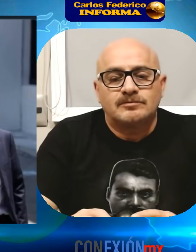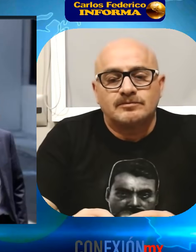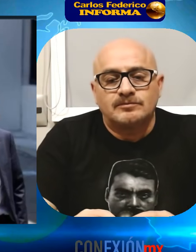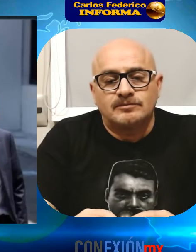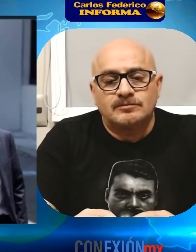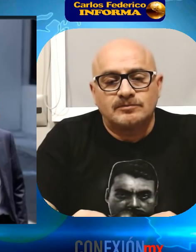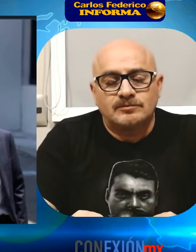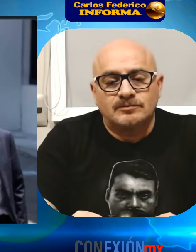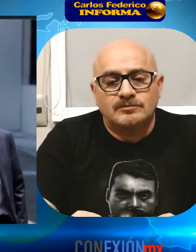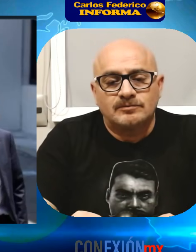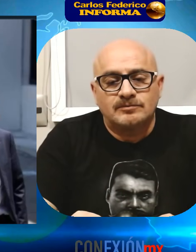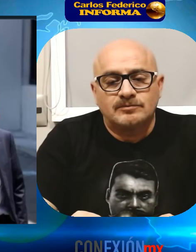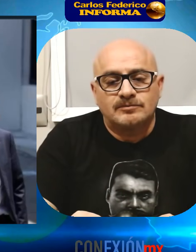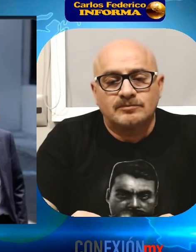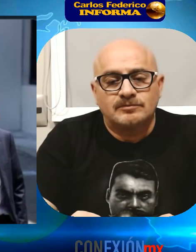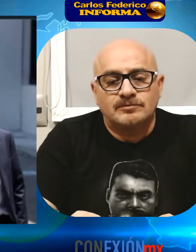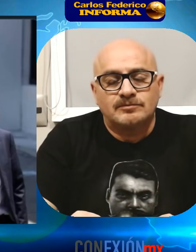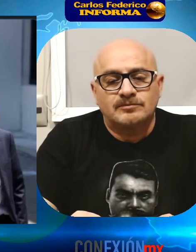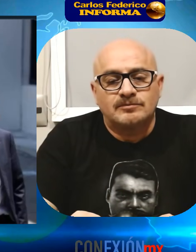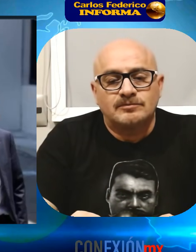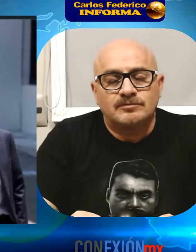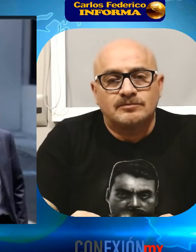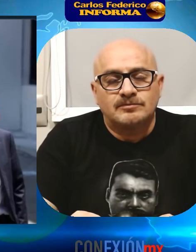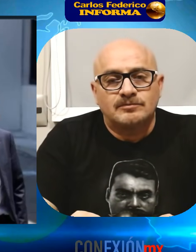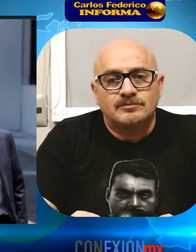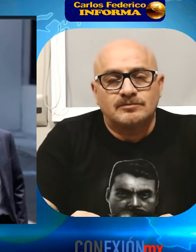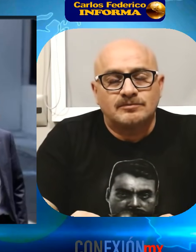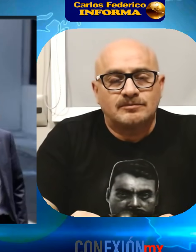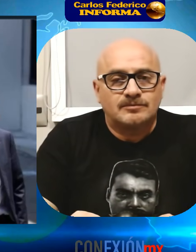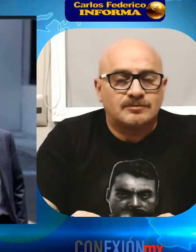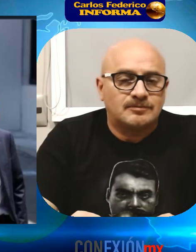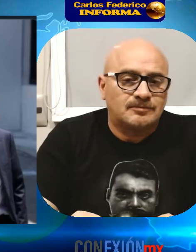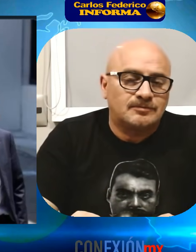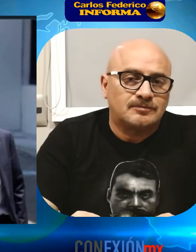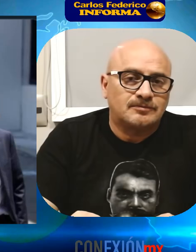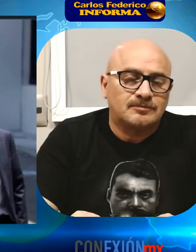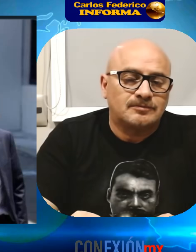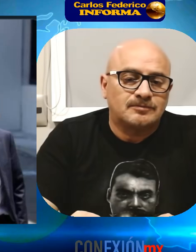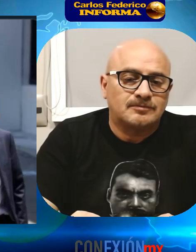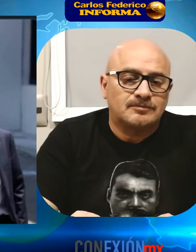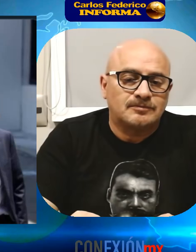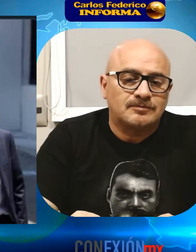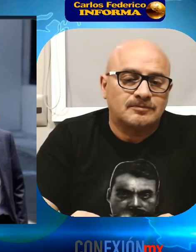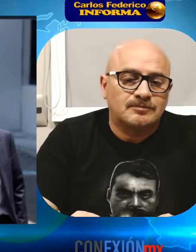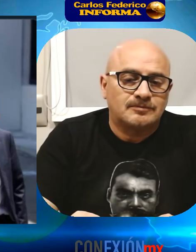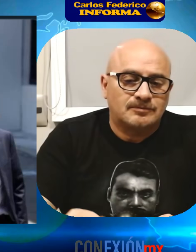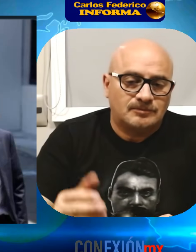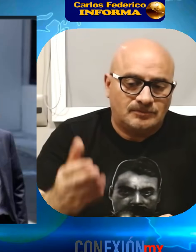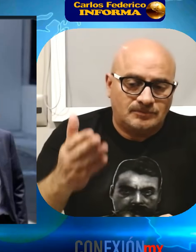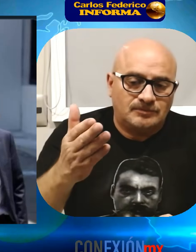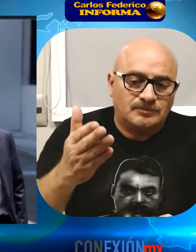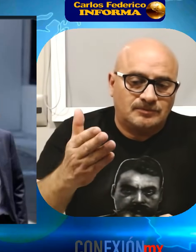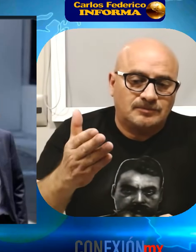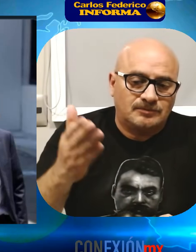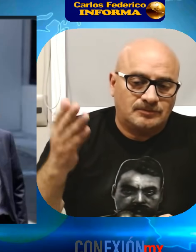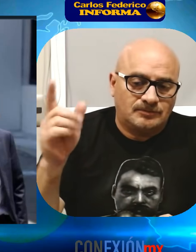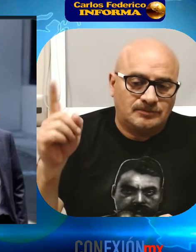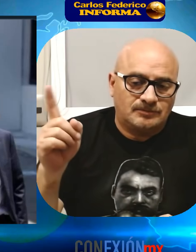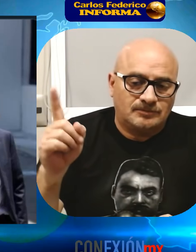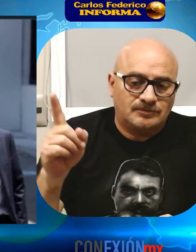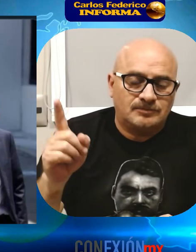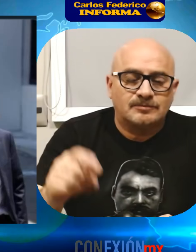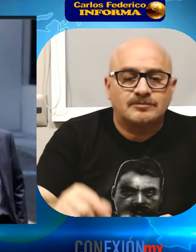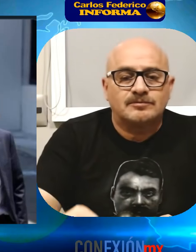como se está llevando a cabo una transformación en el país, pues se quitan las máscaras y ya